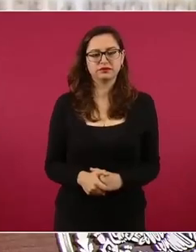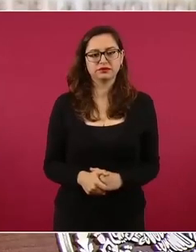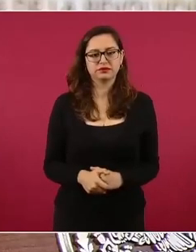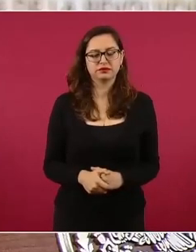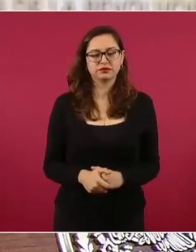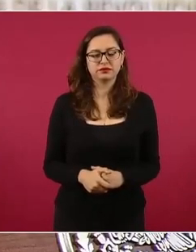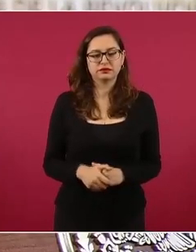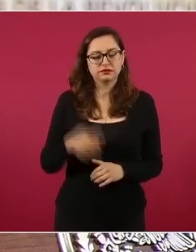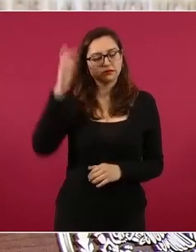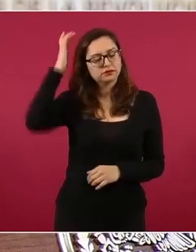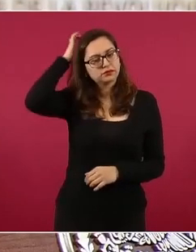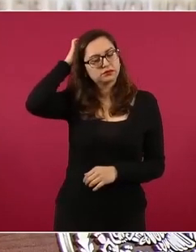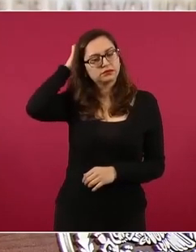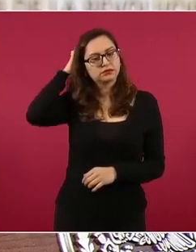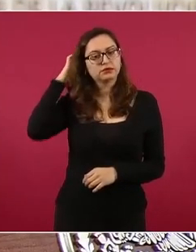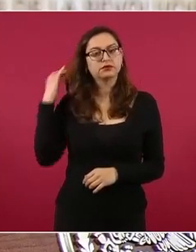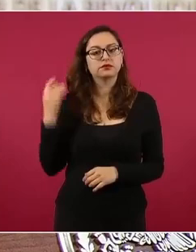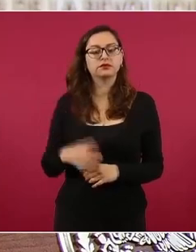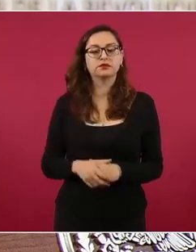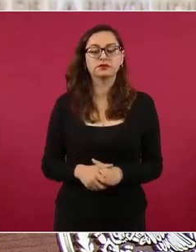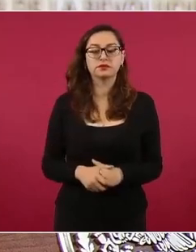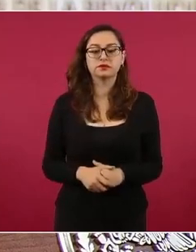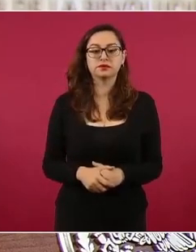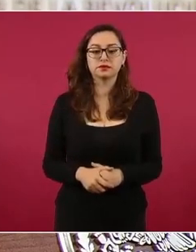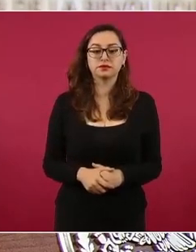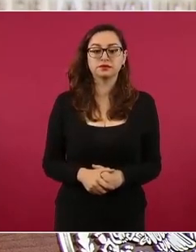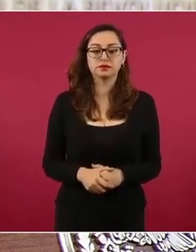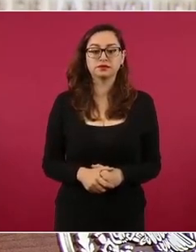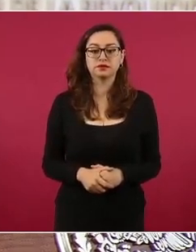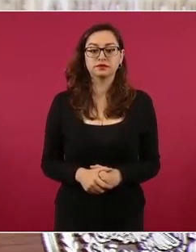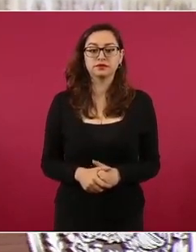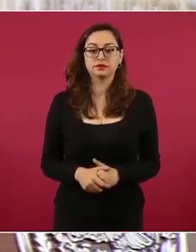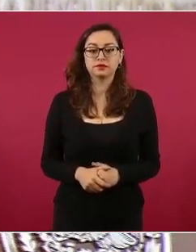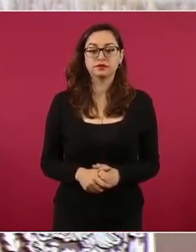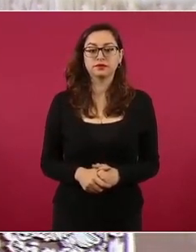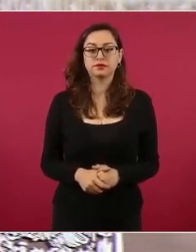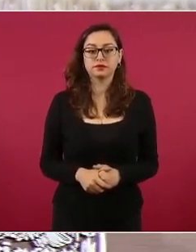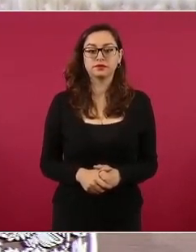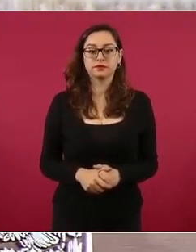Y sobre todo, el que puedan tener el control